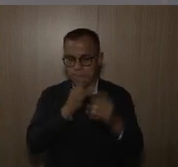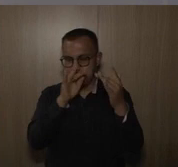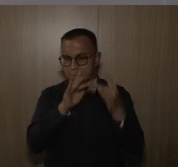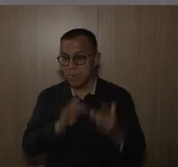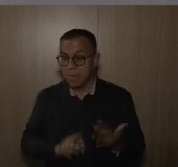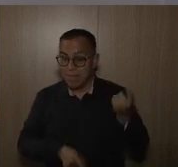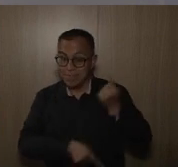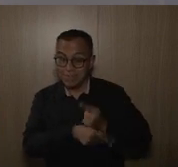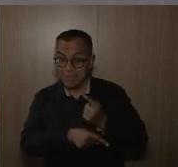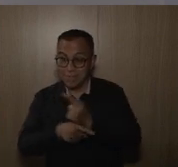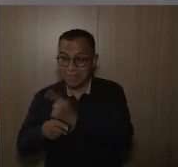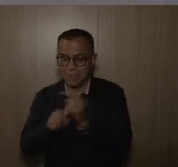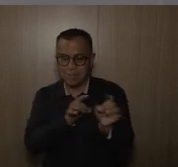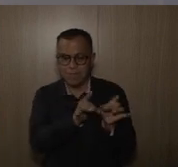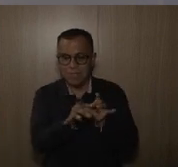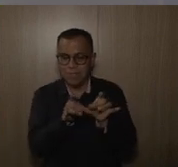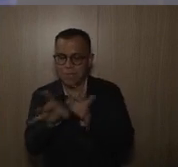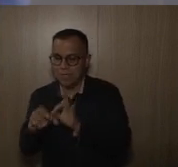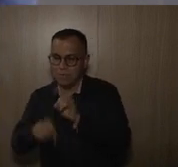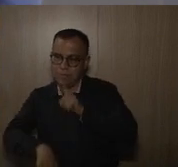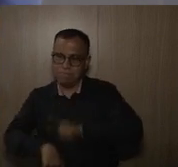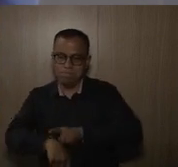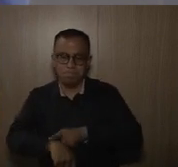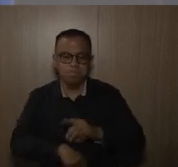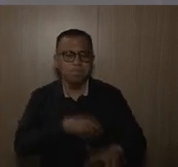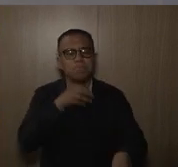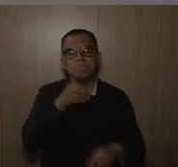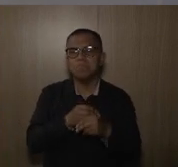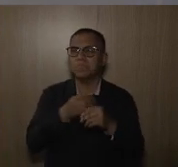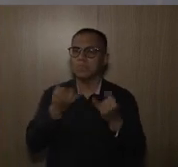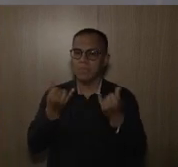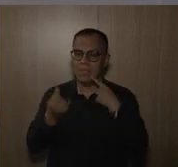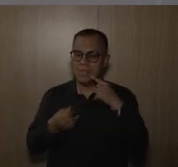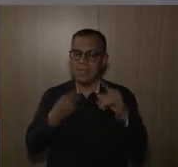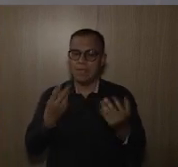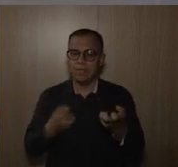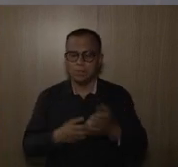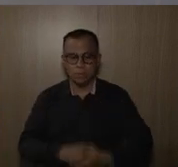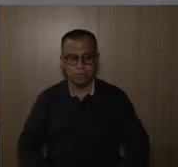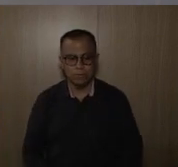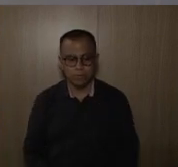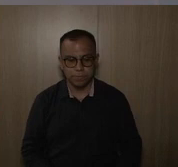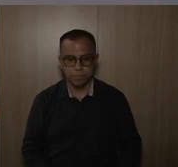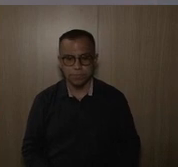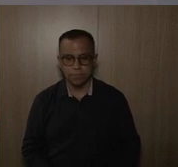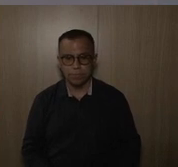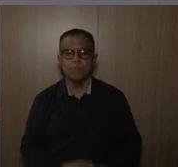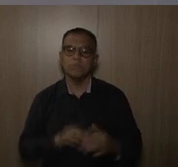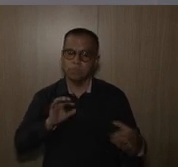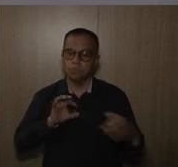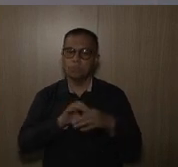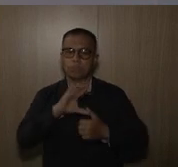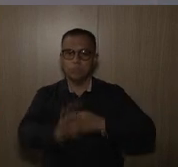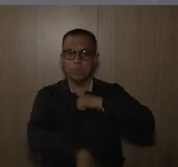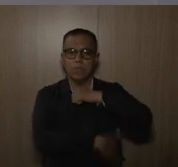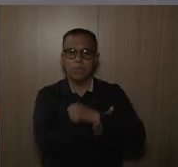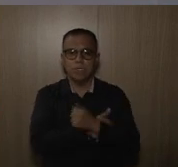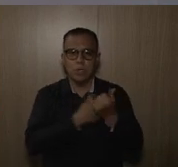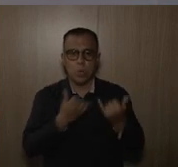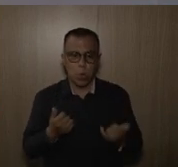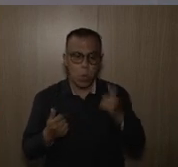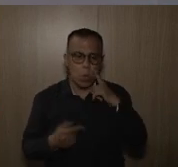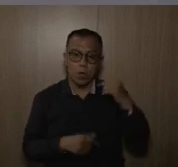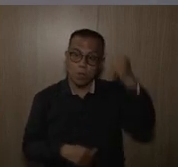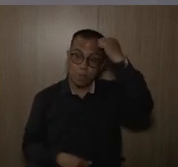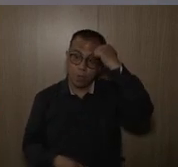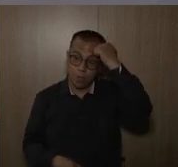establecido. Además de ello, también estamos enfocados en la arquitectura objetivo del ministerio. Estamos ya obteniendo datos maestros,